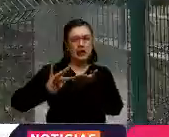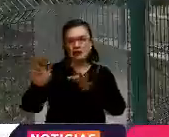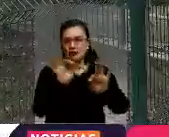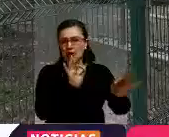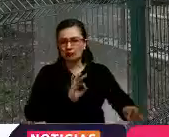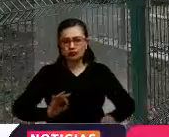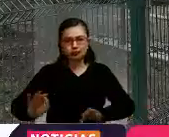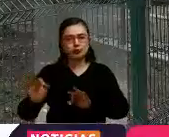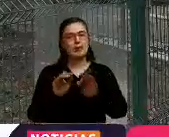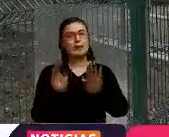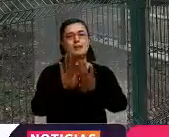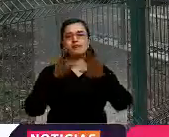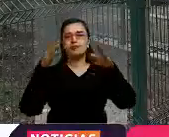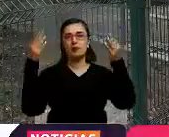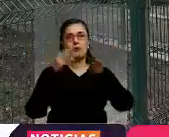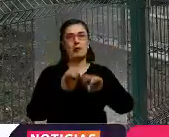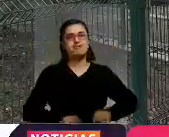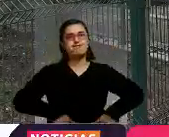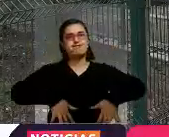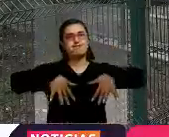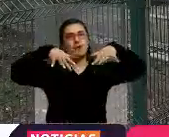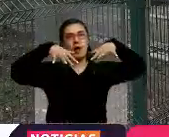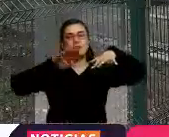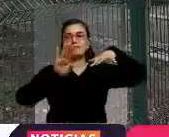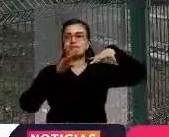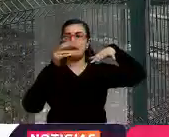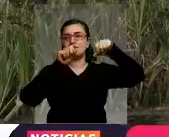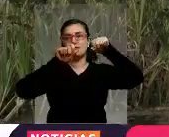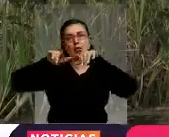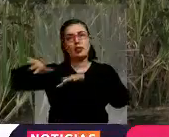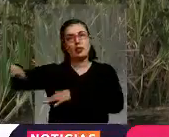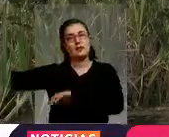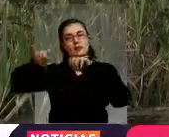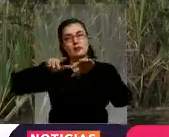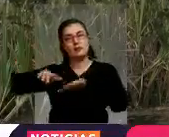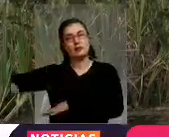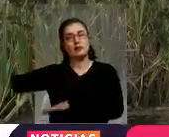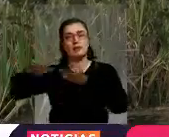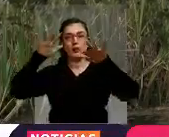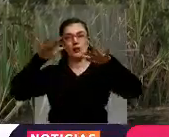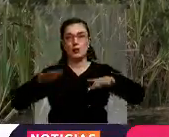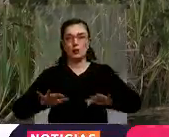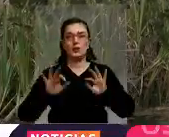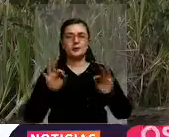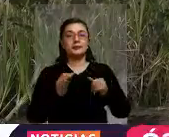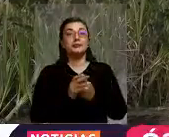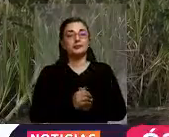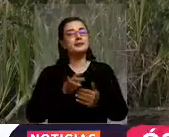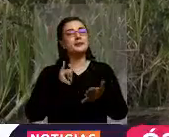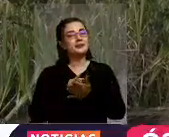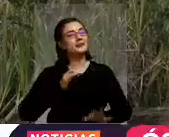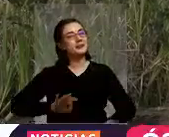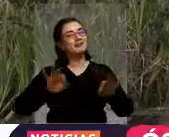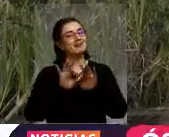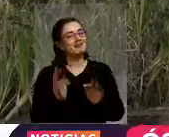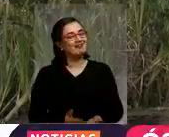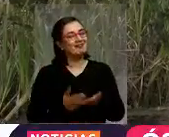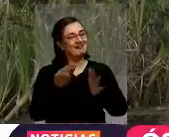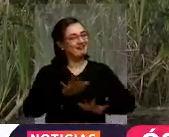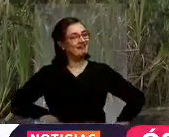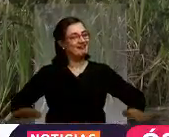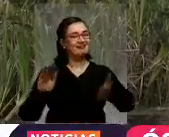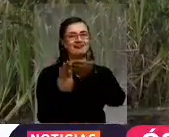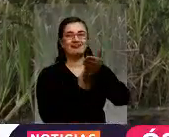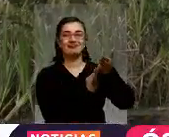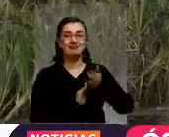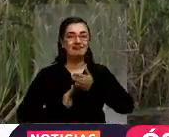compuerta para evitar inundaciones que se venían presentando en el lugar. Estoy muy satisfechos de hacer la recuperación de este espacio que hace parte del Complejo